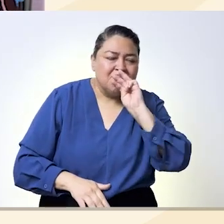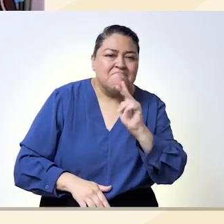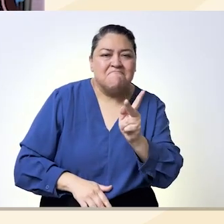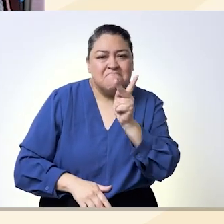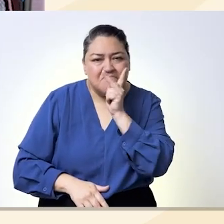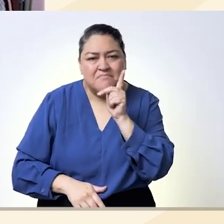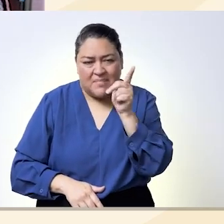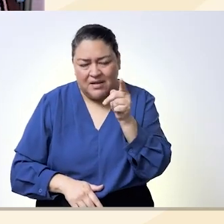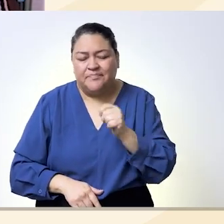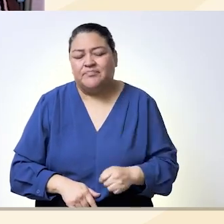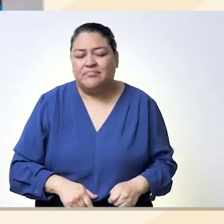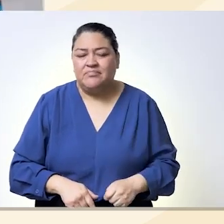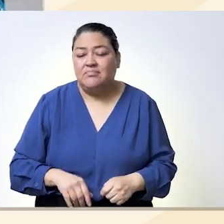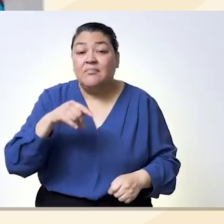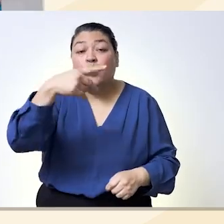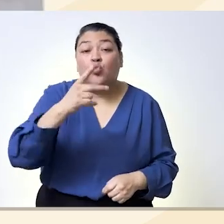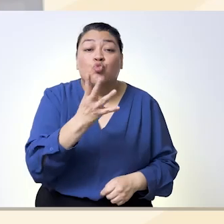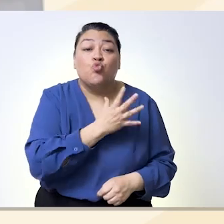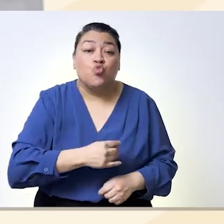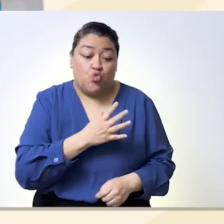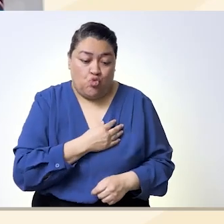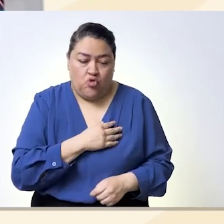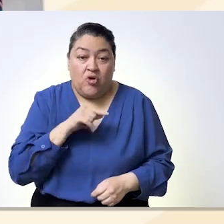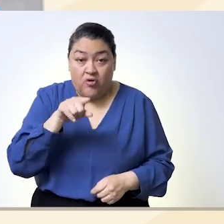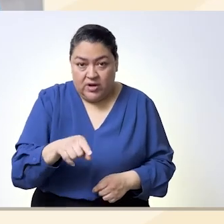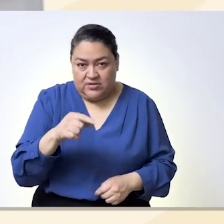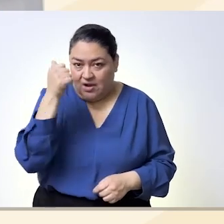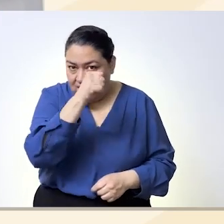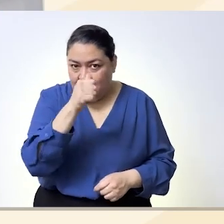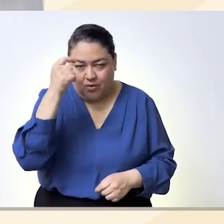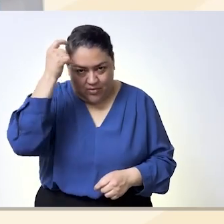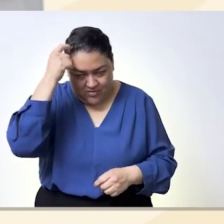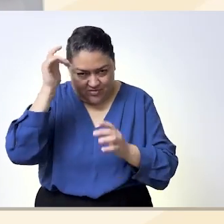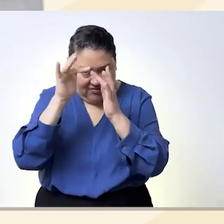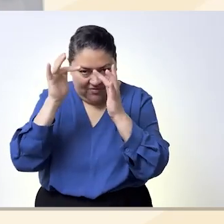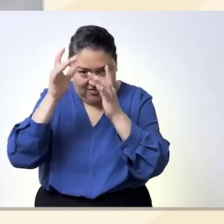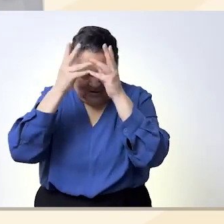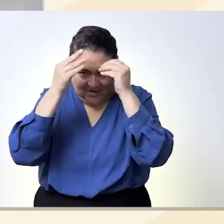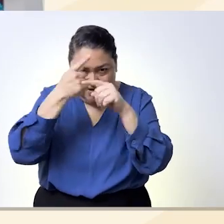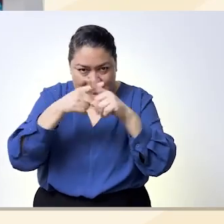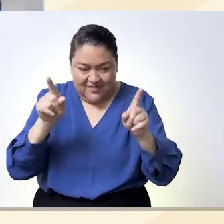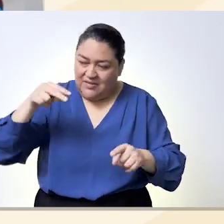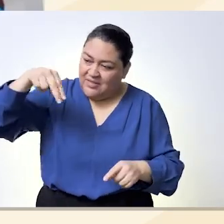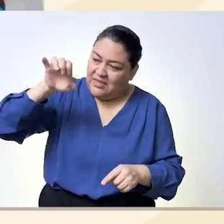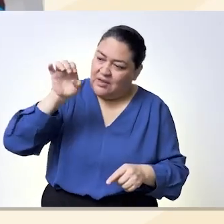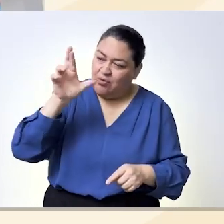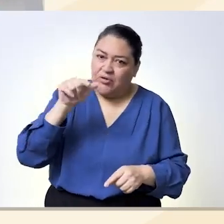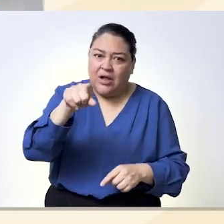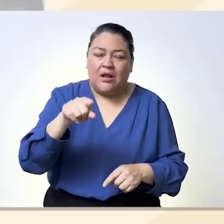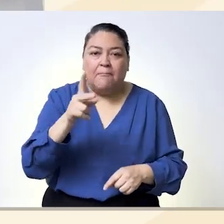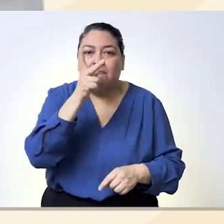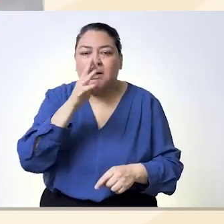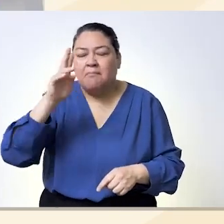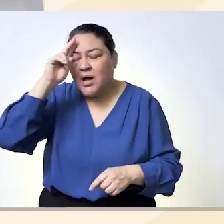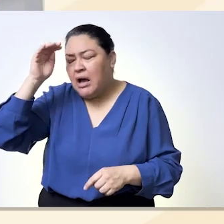tu niña es neurodivergente, hay una crisis emocional, y luego hay entre nosotros, los círculos neurodivergentes, esta frase